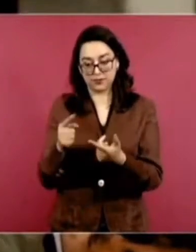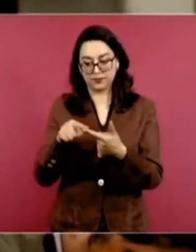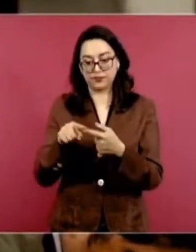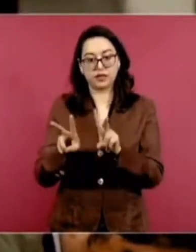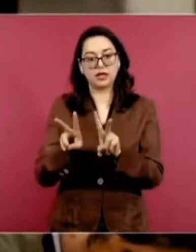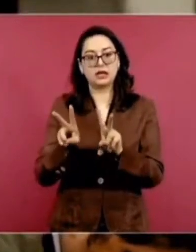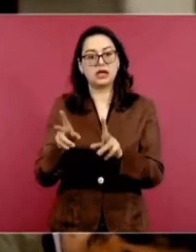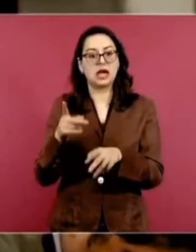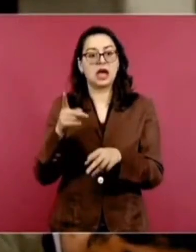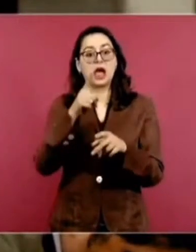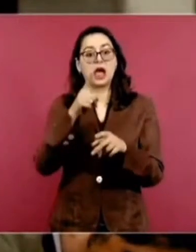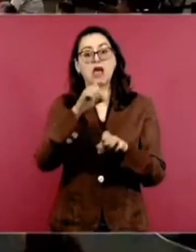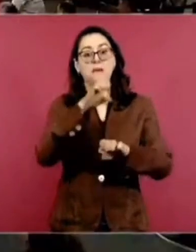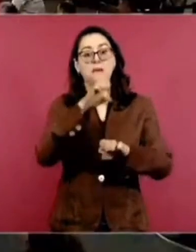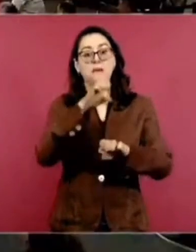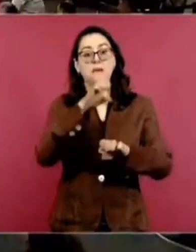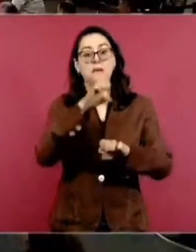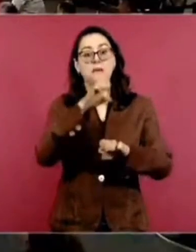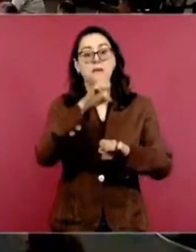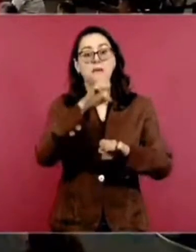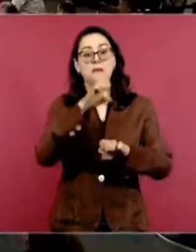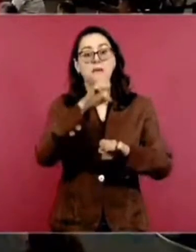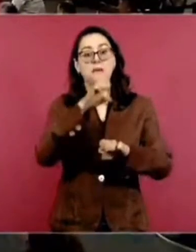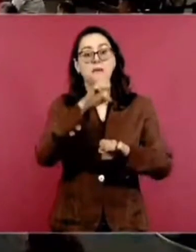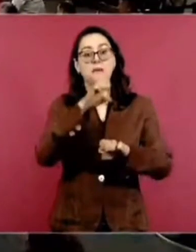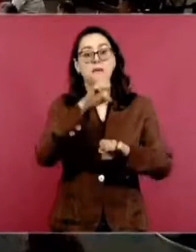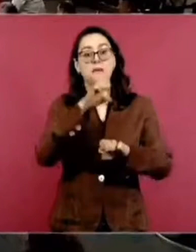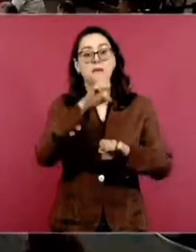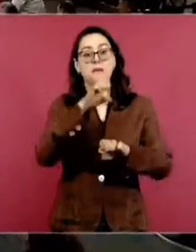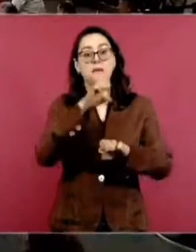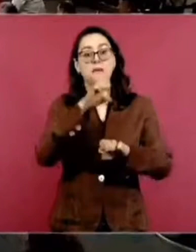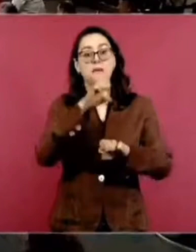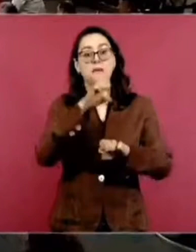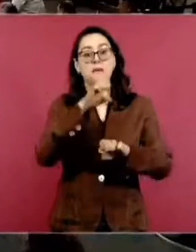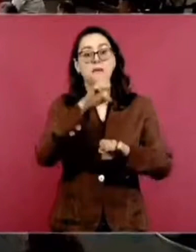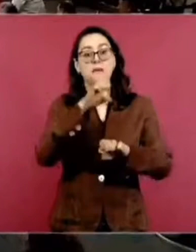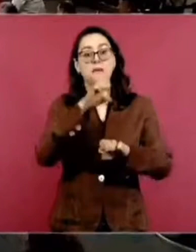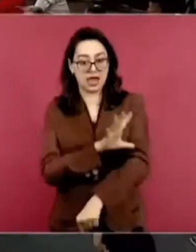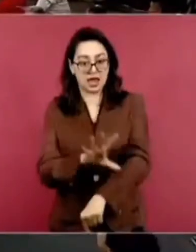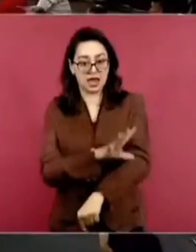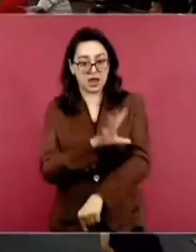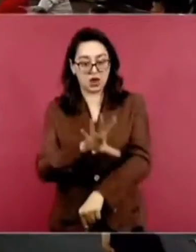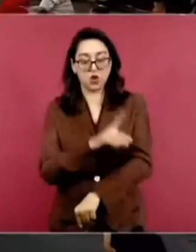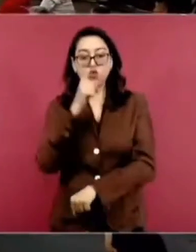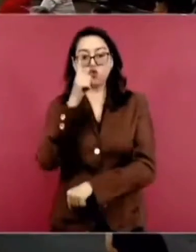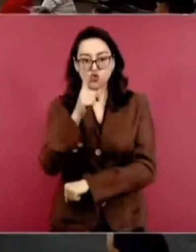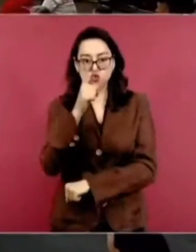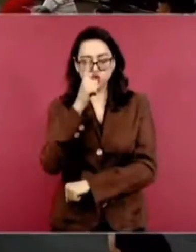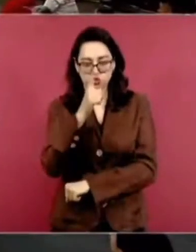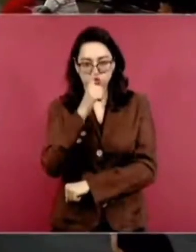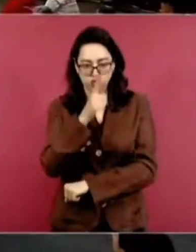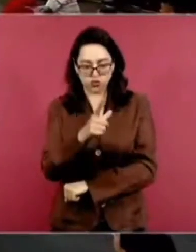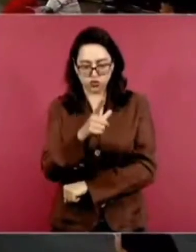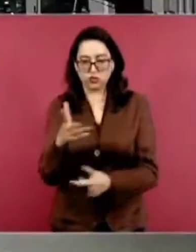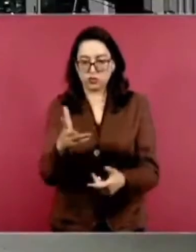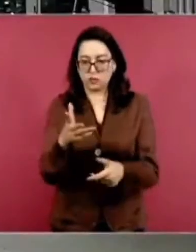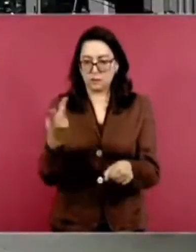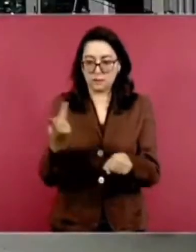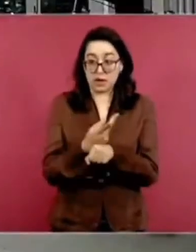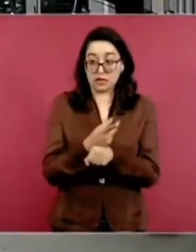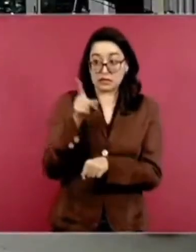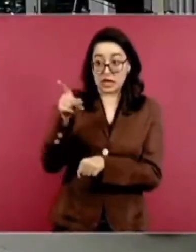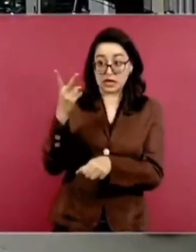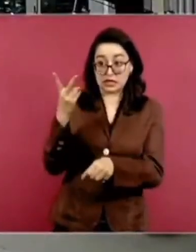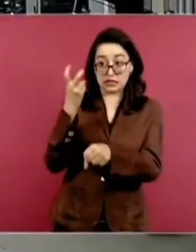la transnacional francesa Engie en contra de la ley eléctrica. Y esto es importante, presidente, porque en esa segunda